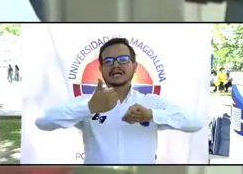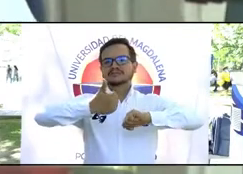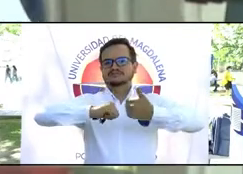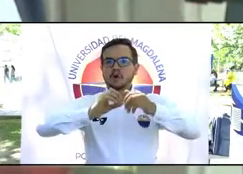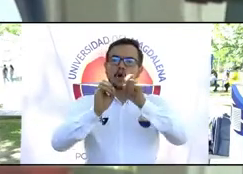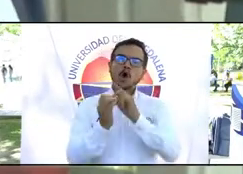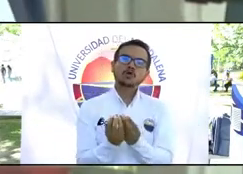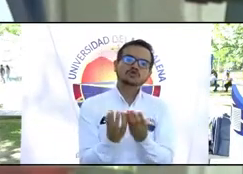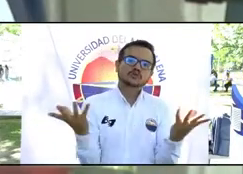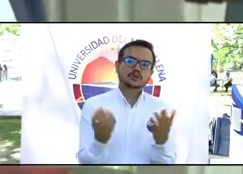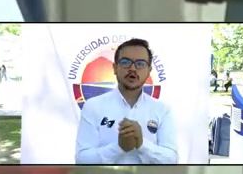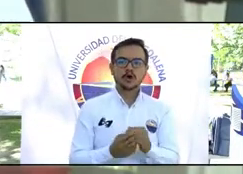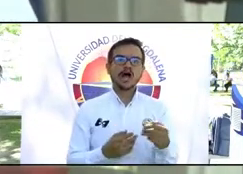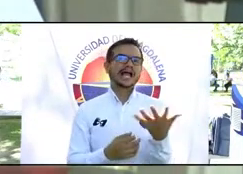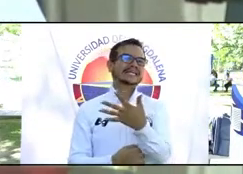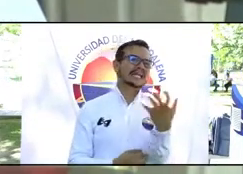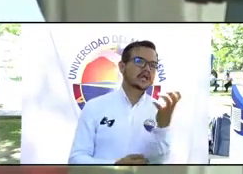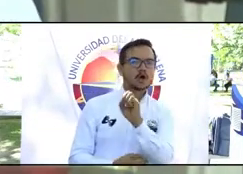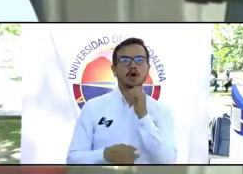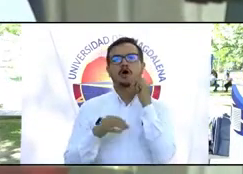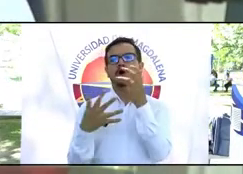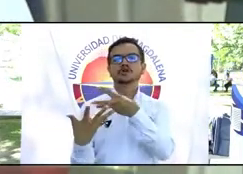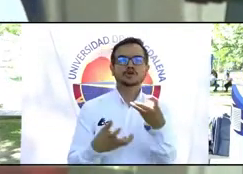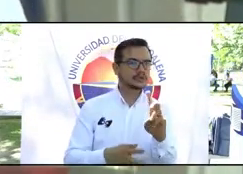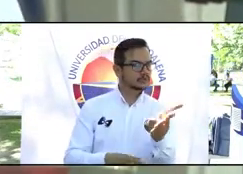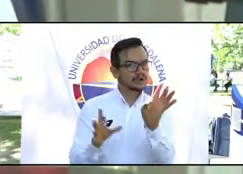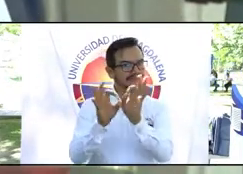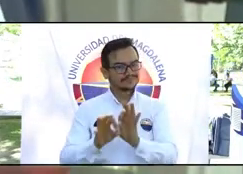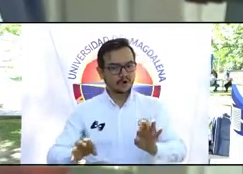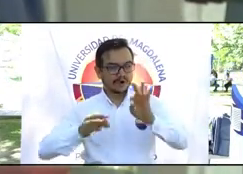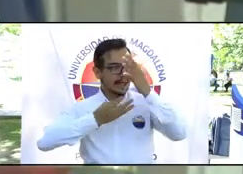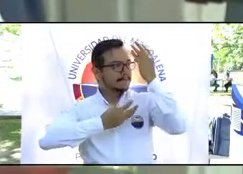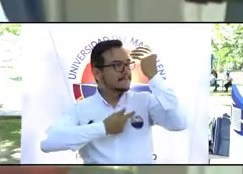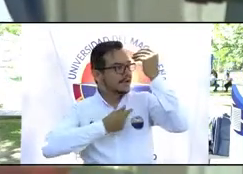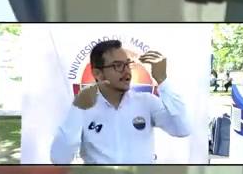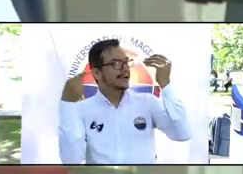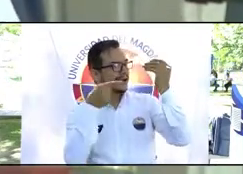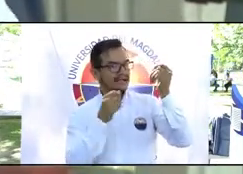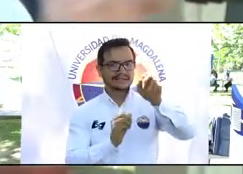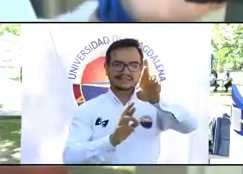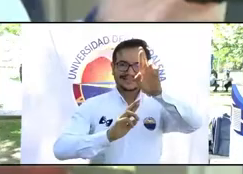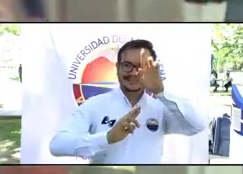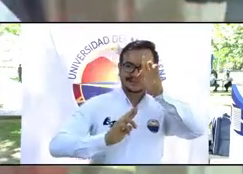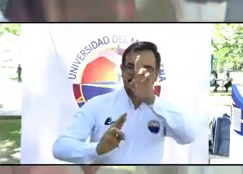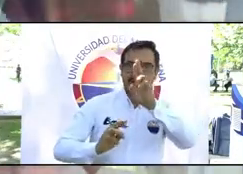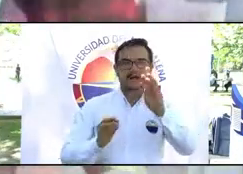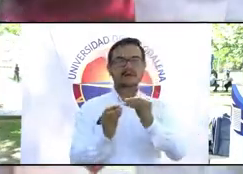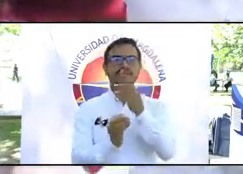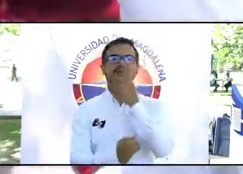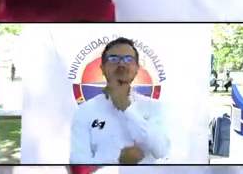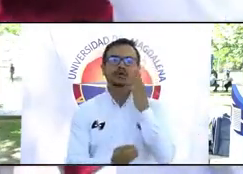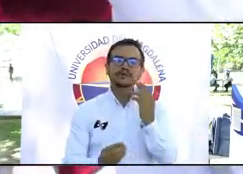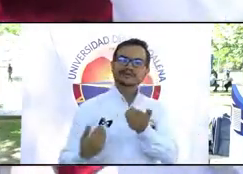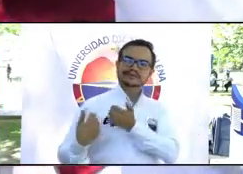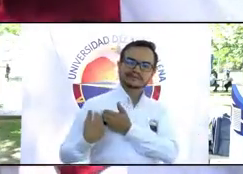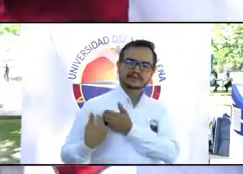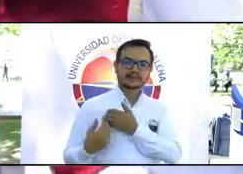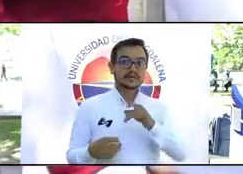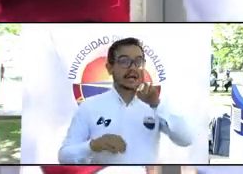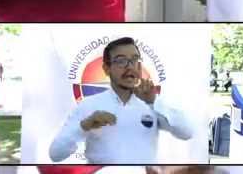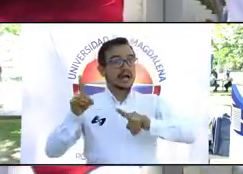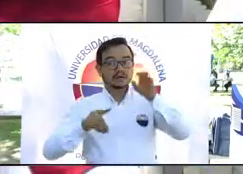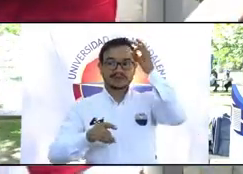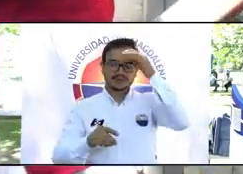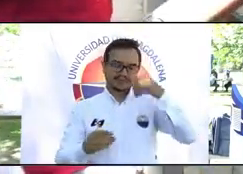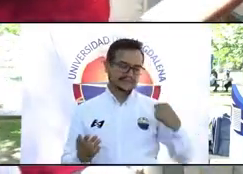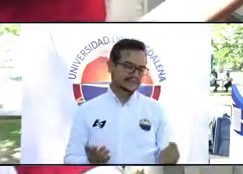500, no hay un 800. Son valores, es compromiso, es responsabilidad. Así que los que no aprendieron este semestre y tendrán que hacer de